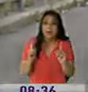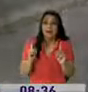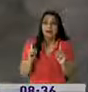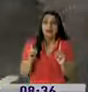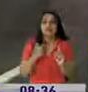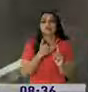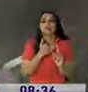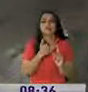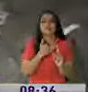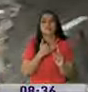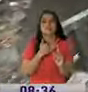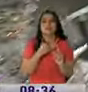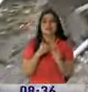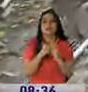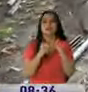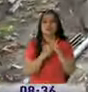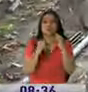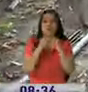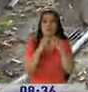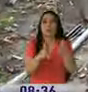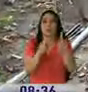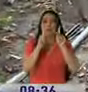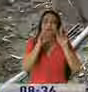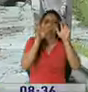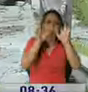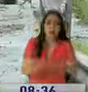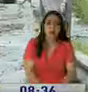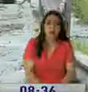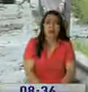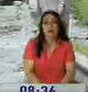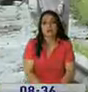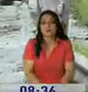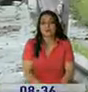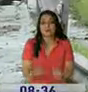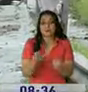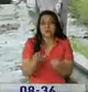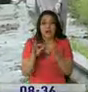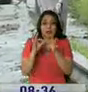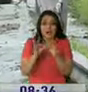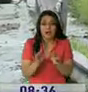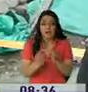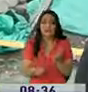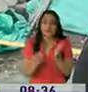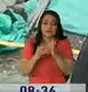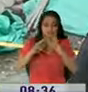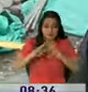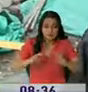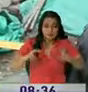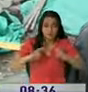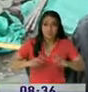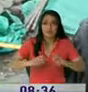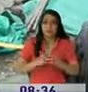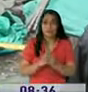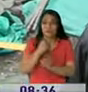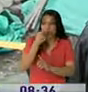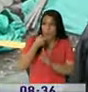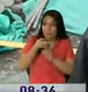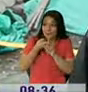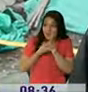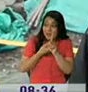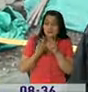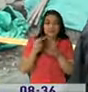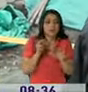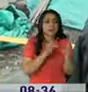pasó. Parte de la estructura del puente se desplomó. En el sitio se están realizando nuevos estudios. Hace un mes estaba implementado un